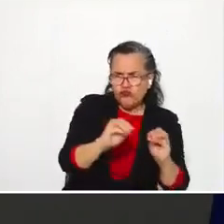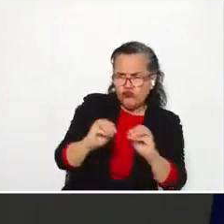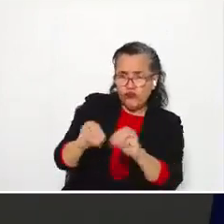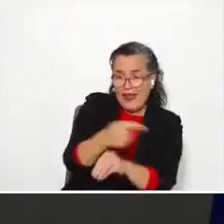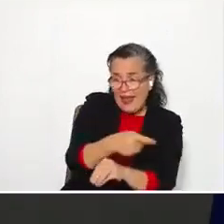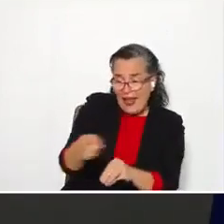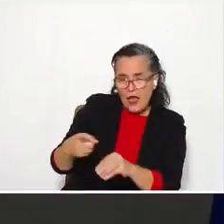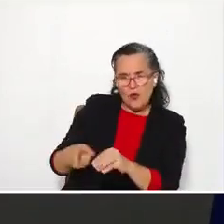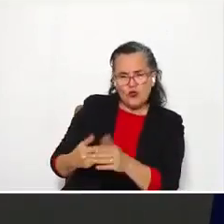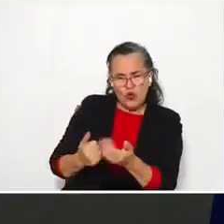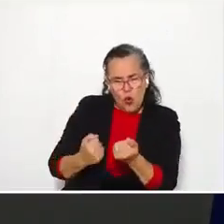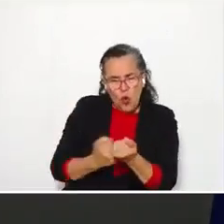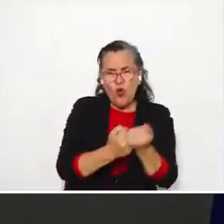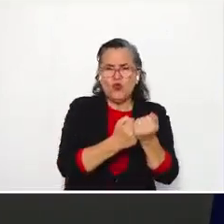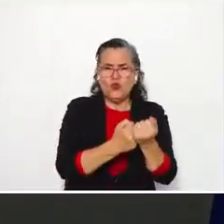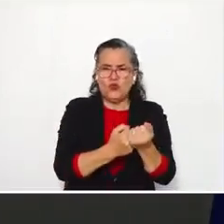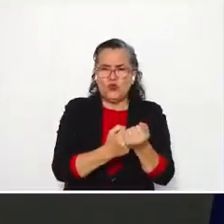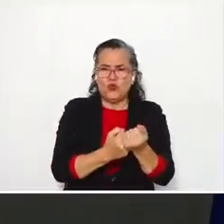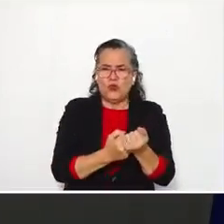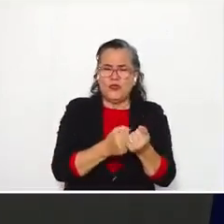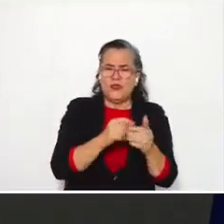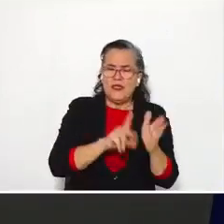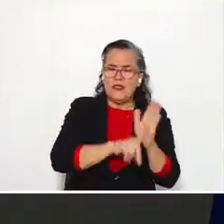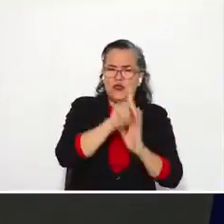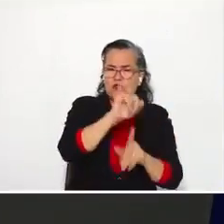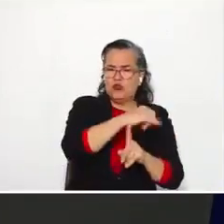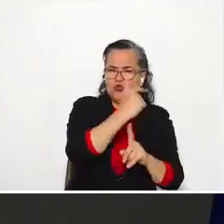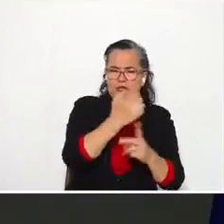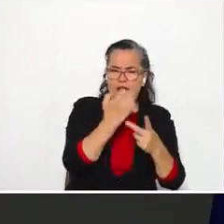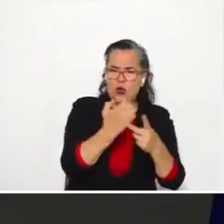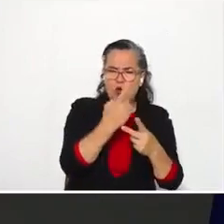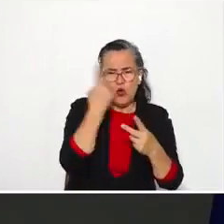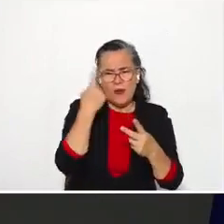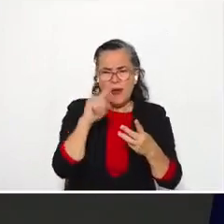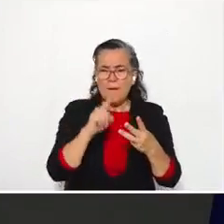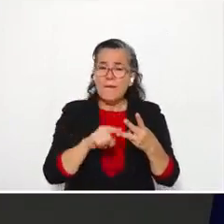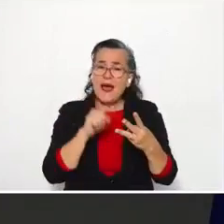social y económico por la educación y la ciudadanía en esta cuarta